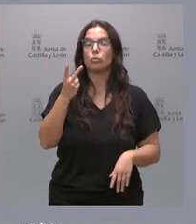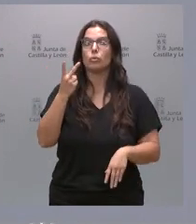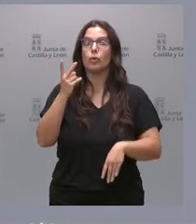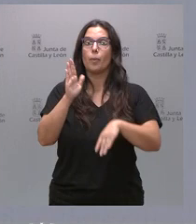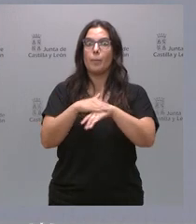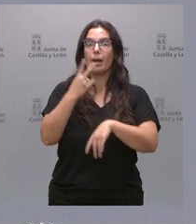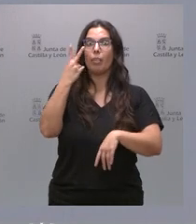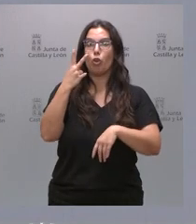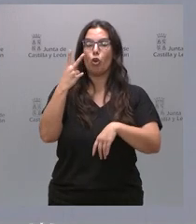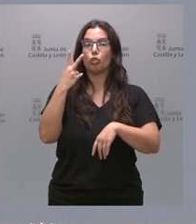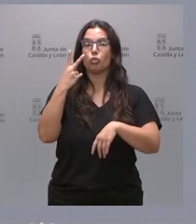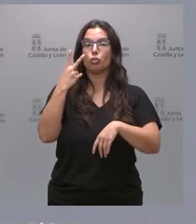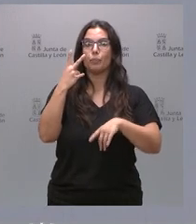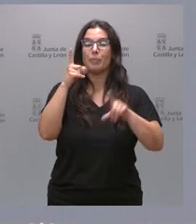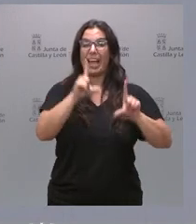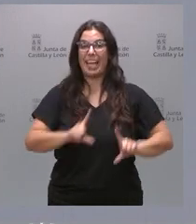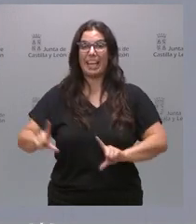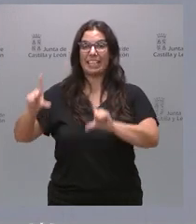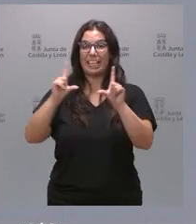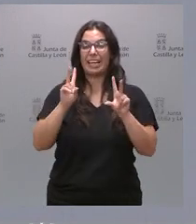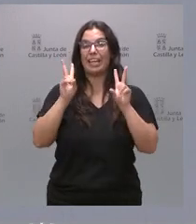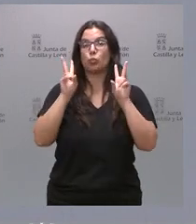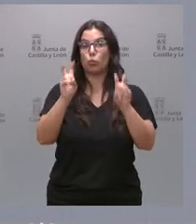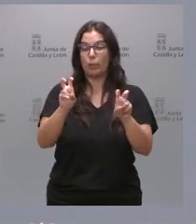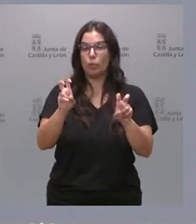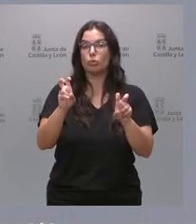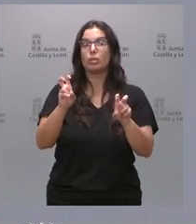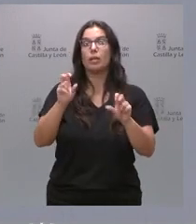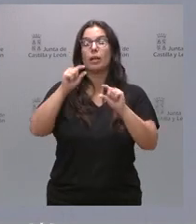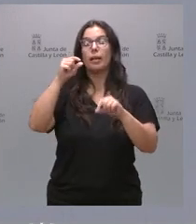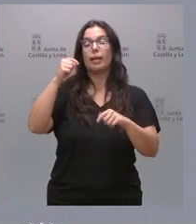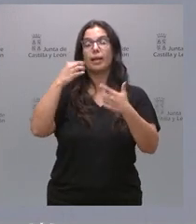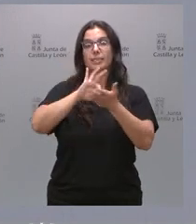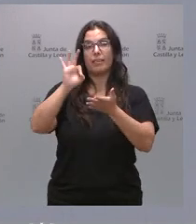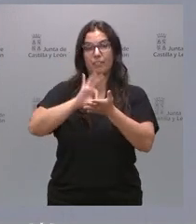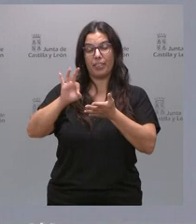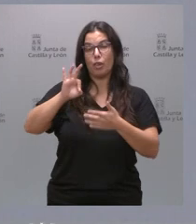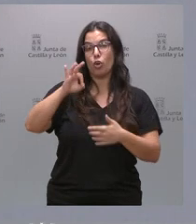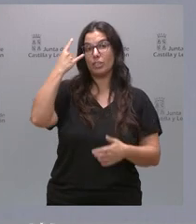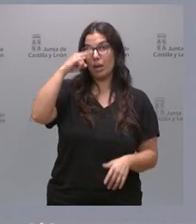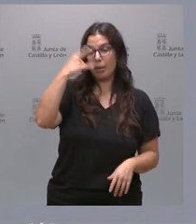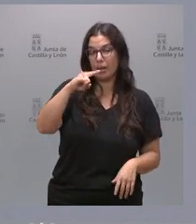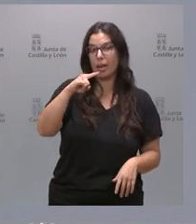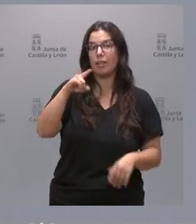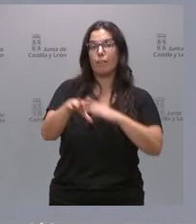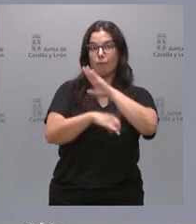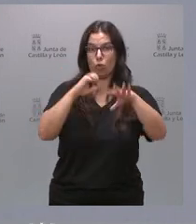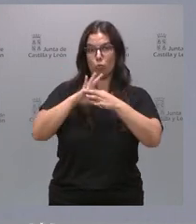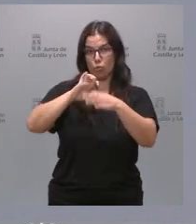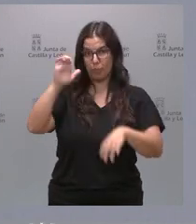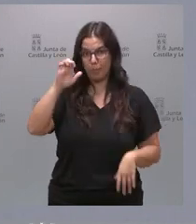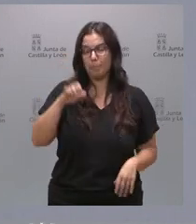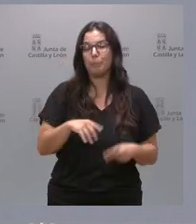dos nuevos escáneres en el servicio de anatomía patológica en Salamanca fondos de ayu para